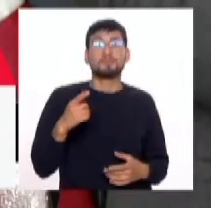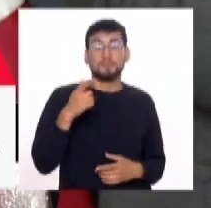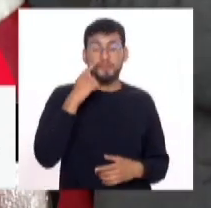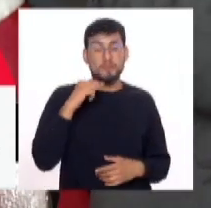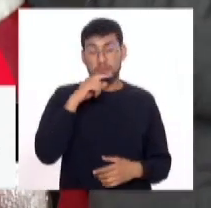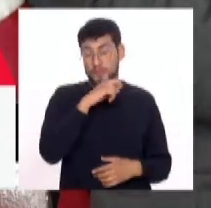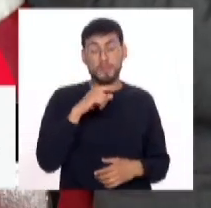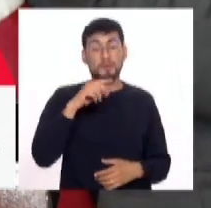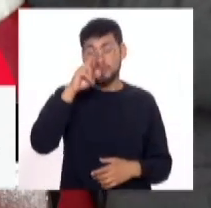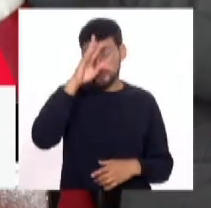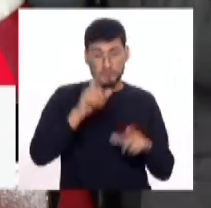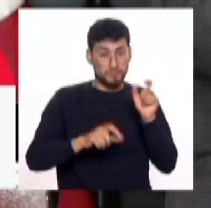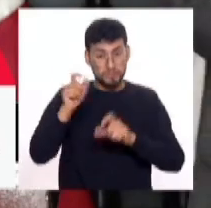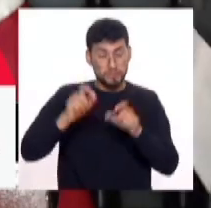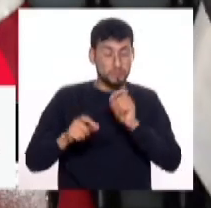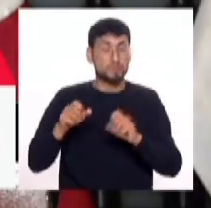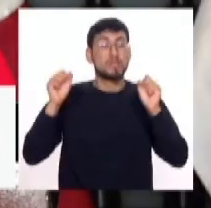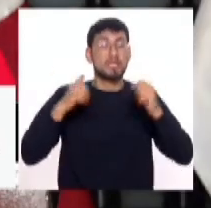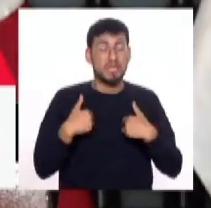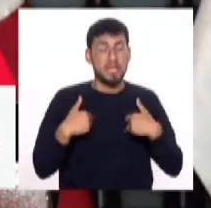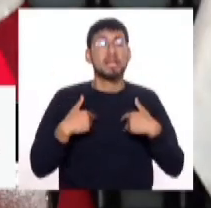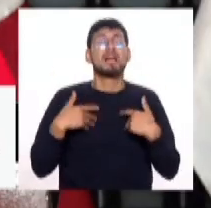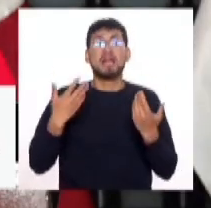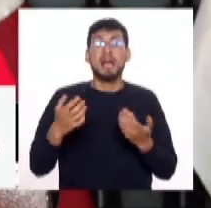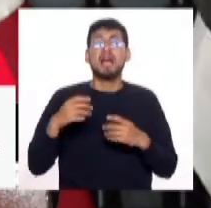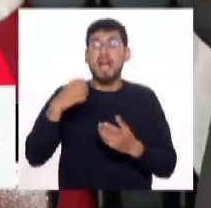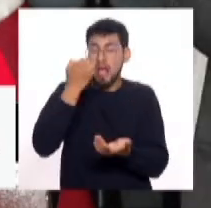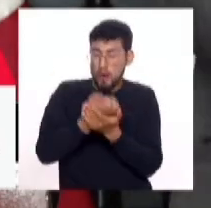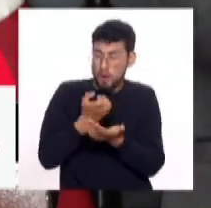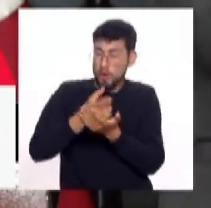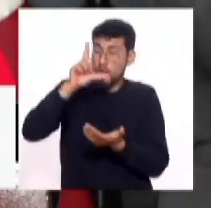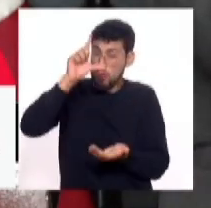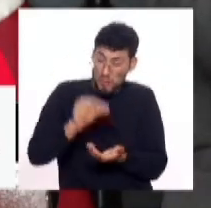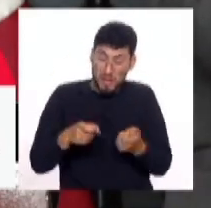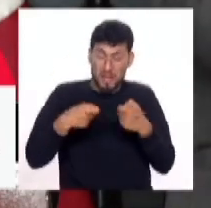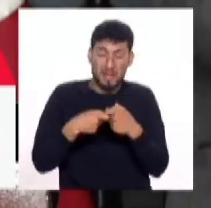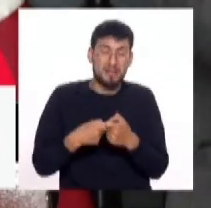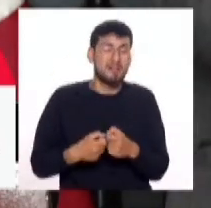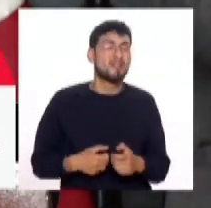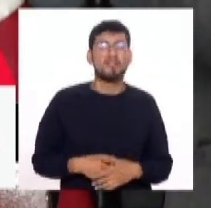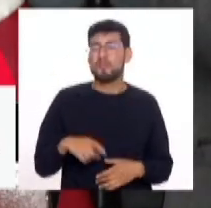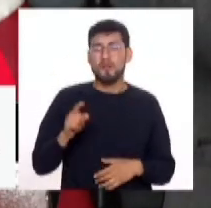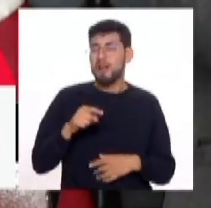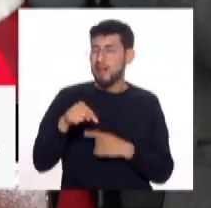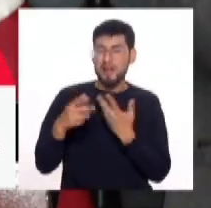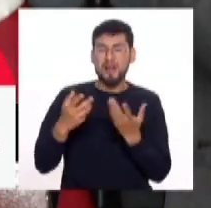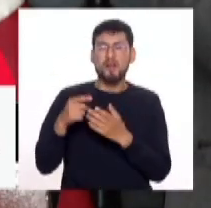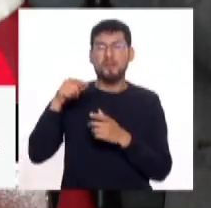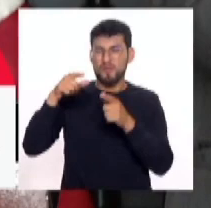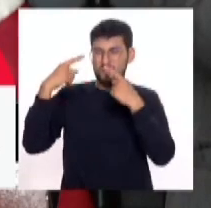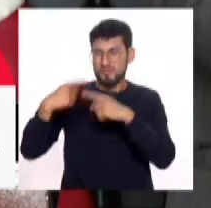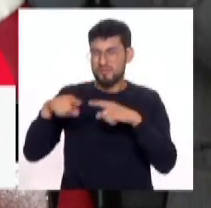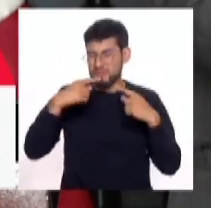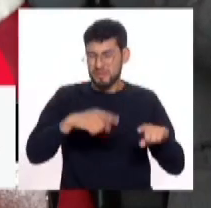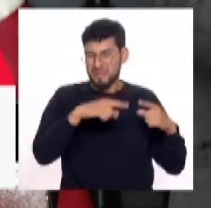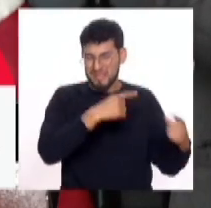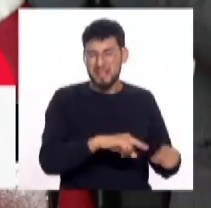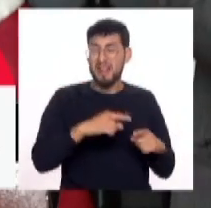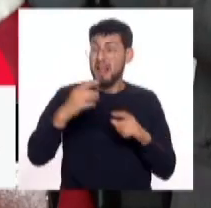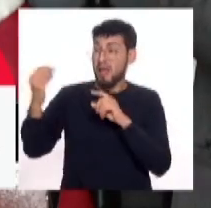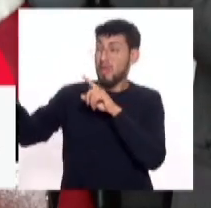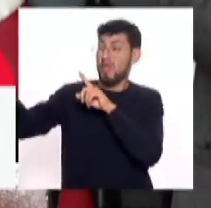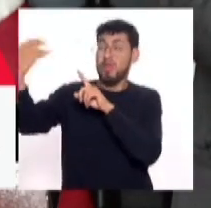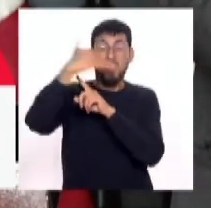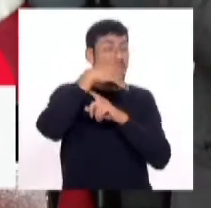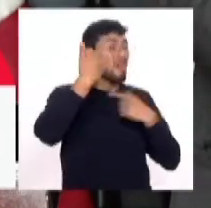y peruanas cuenten con energía económica que no sea influenciada por la coyuntura externa y